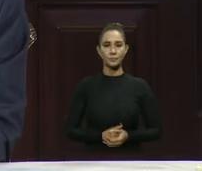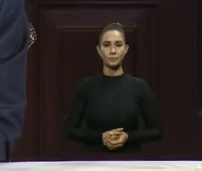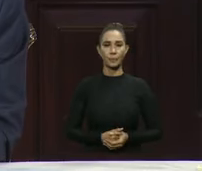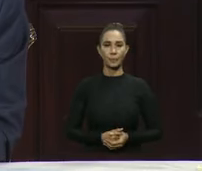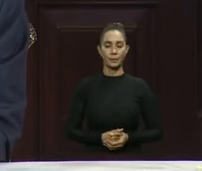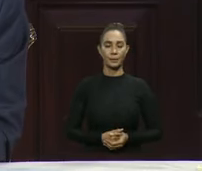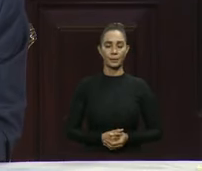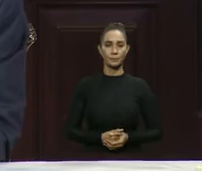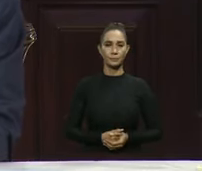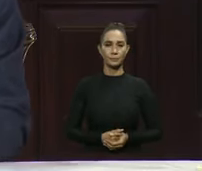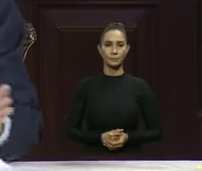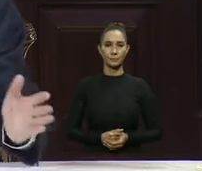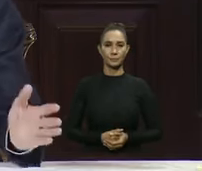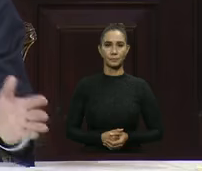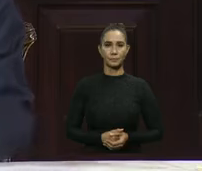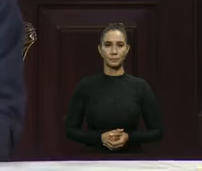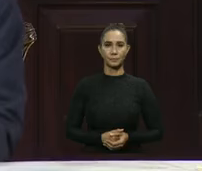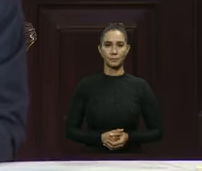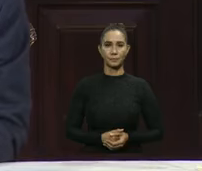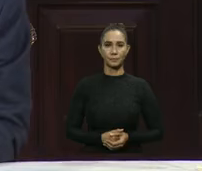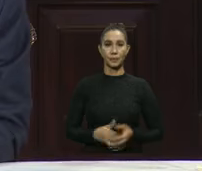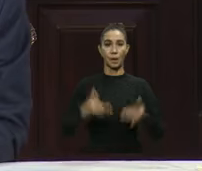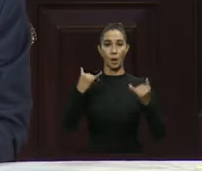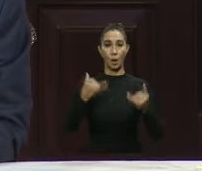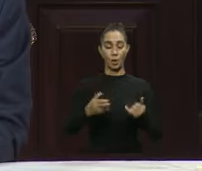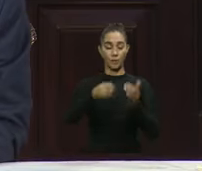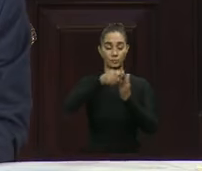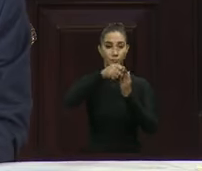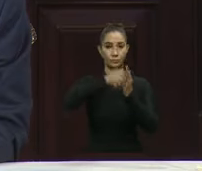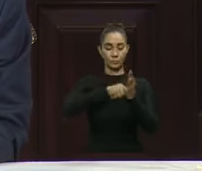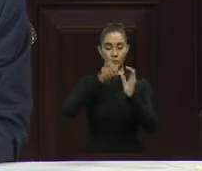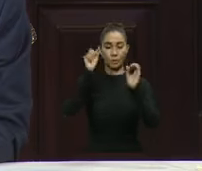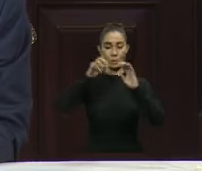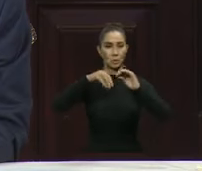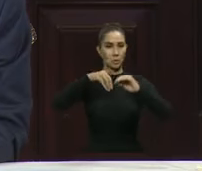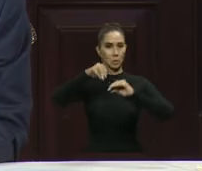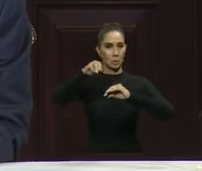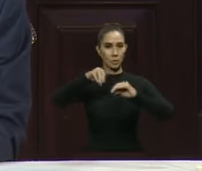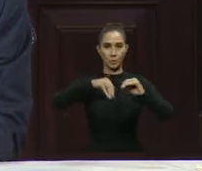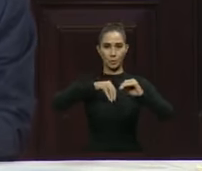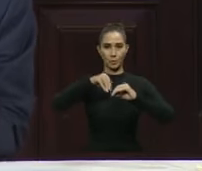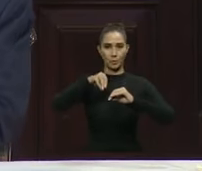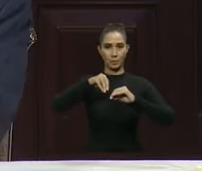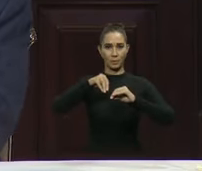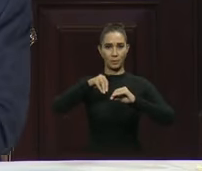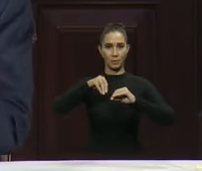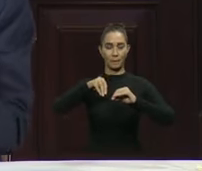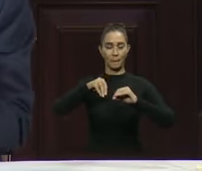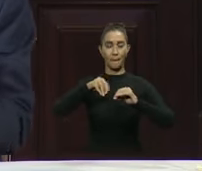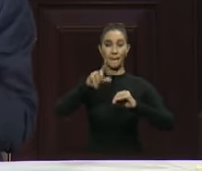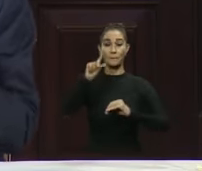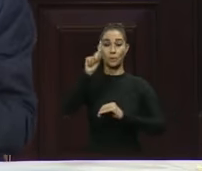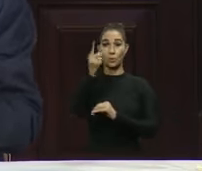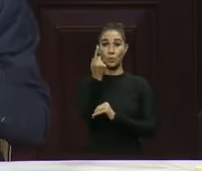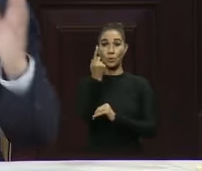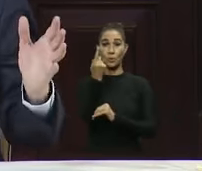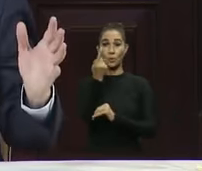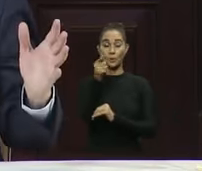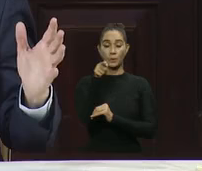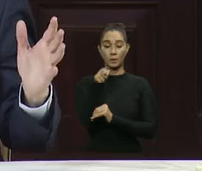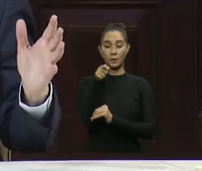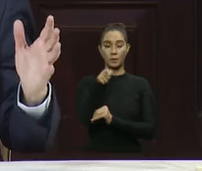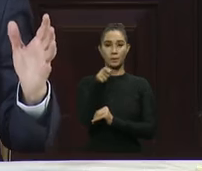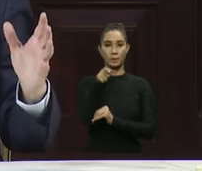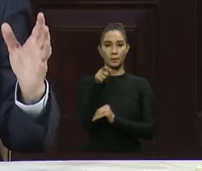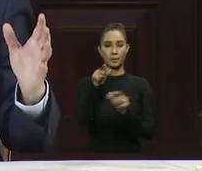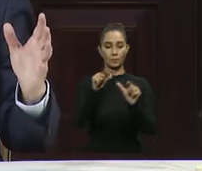solamente la tarjeta pueden ir a los colmados. O sea, los únicos que han sido tomados en cuenta en este